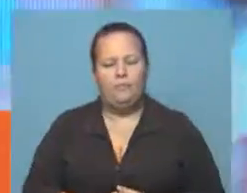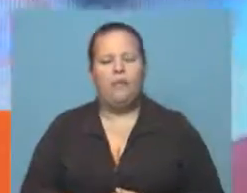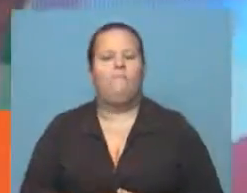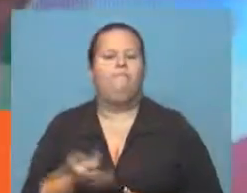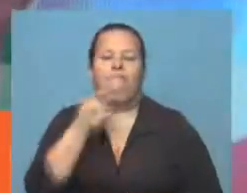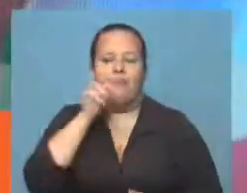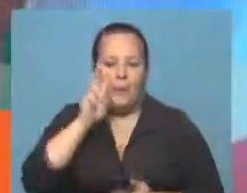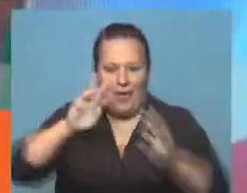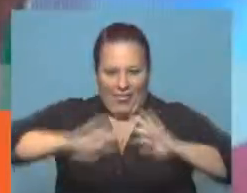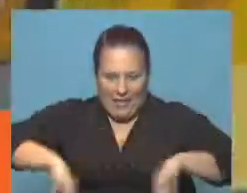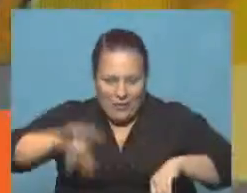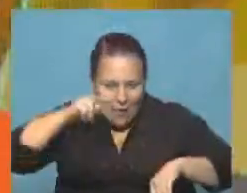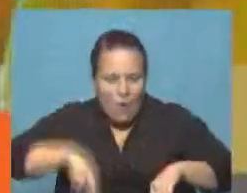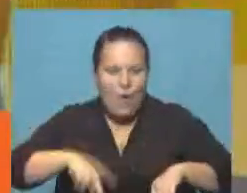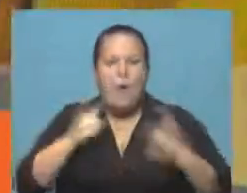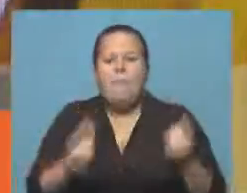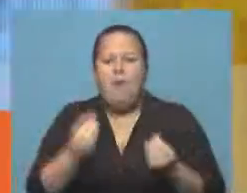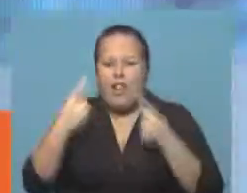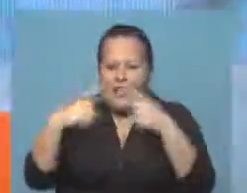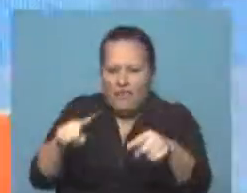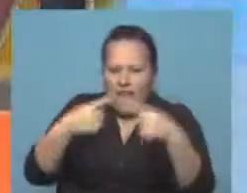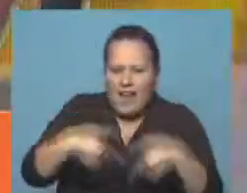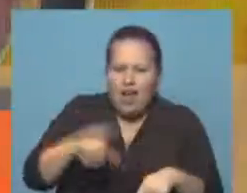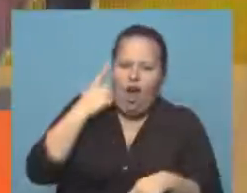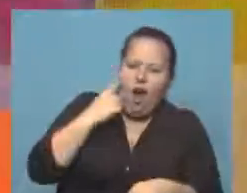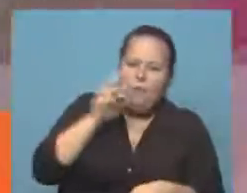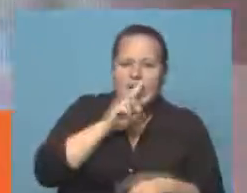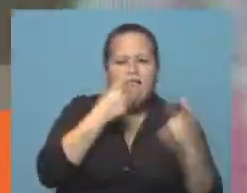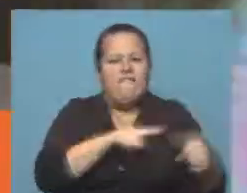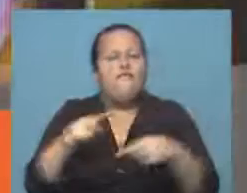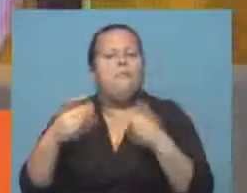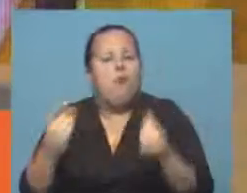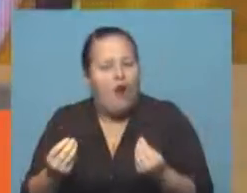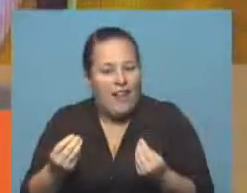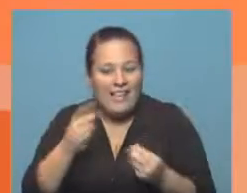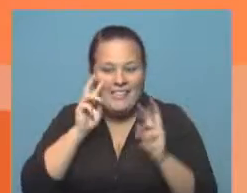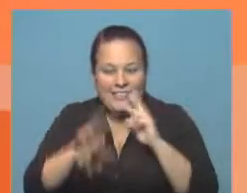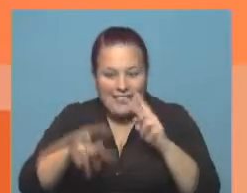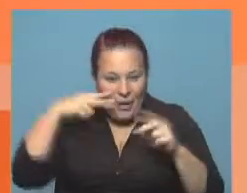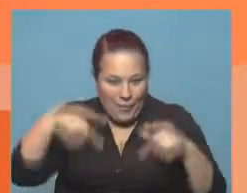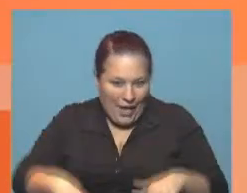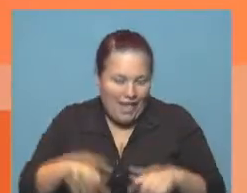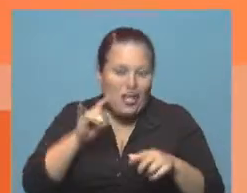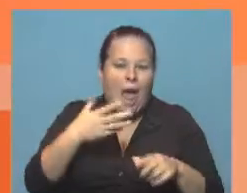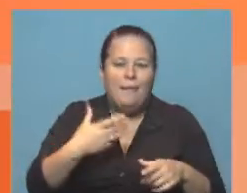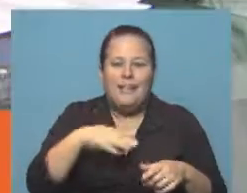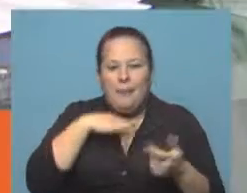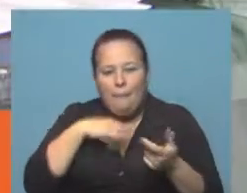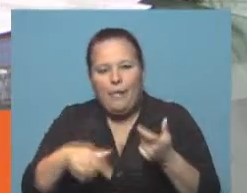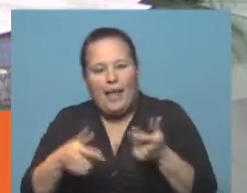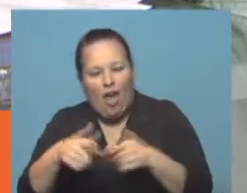desde verse desnuditos y ver por qué son distintos a veces las nenas y las nenas, cuando se ven los genitales solamente,